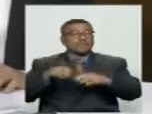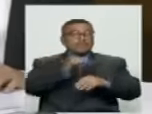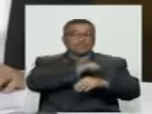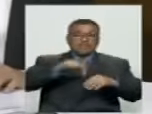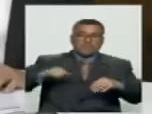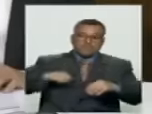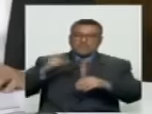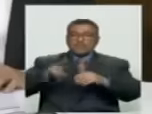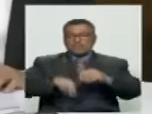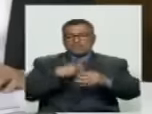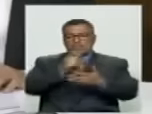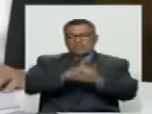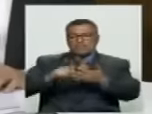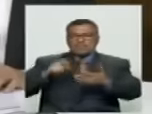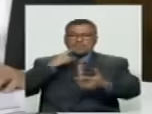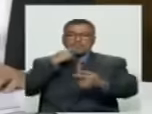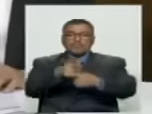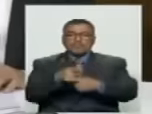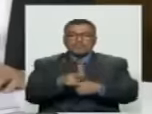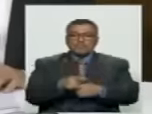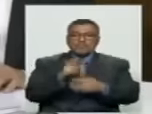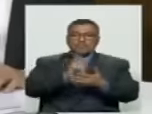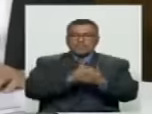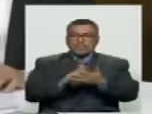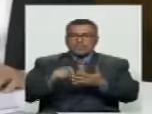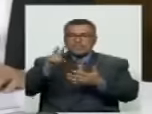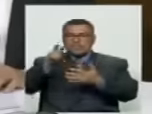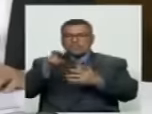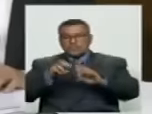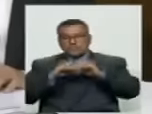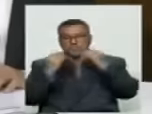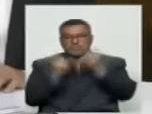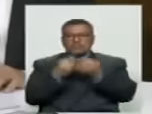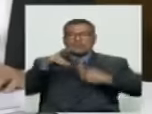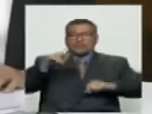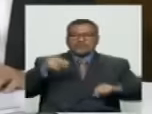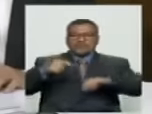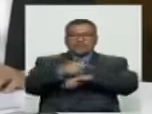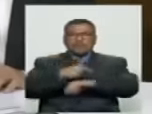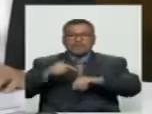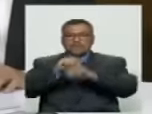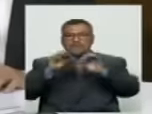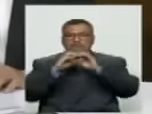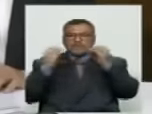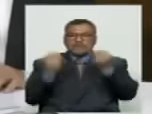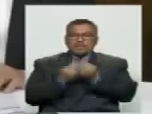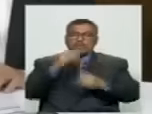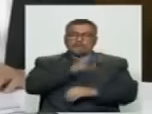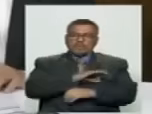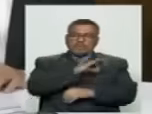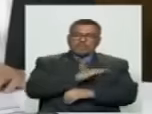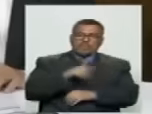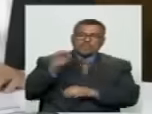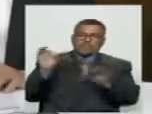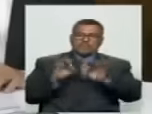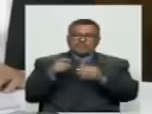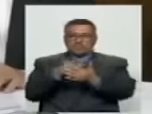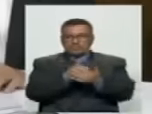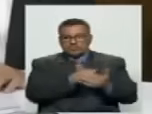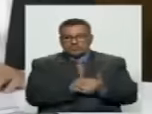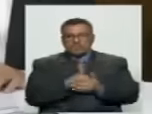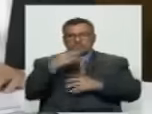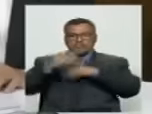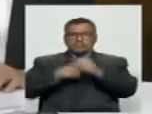para contratar y obligarse podrán registrar una organización no gubernamental u organización social sin fines de lucro.